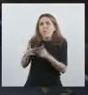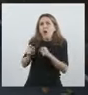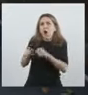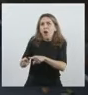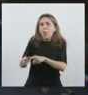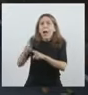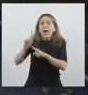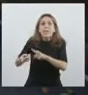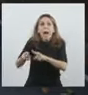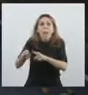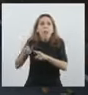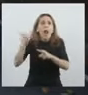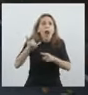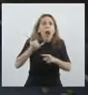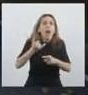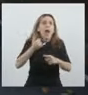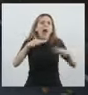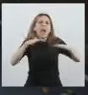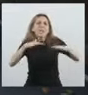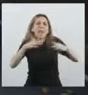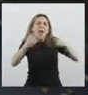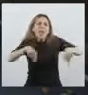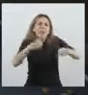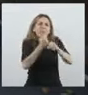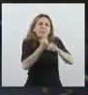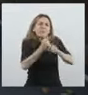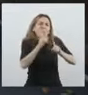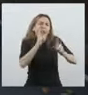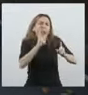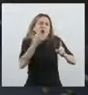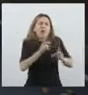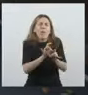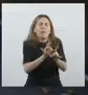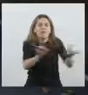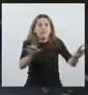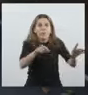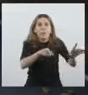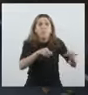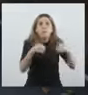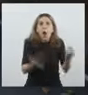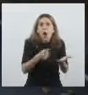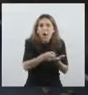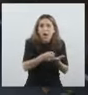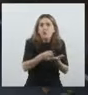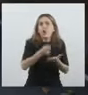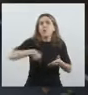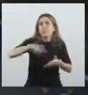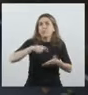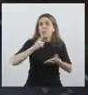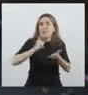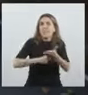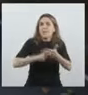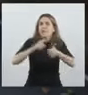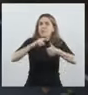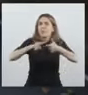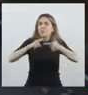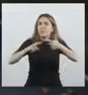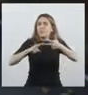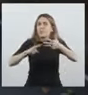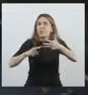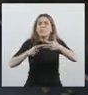actividades de bajo y de alto riesgo para el contagio. Por eso, hemos adoptado diversas medidas que regirán